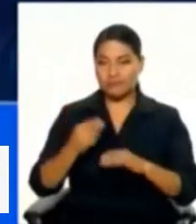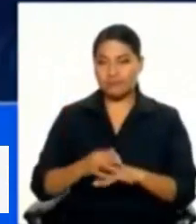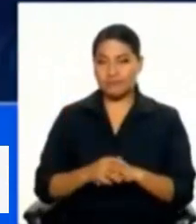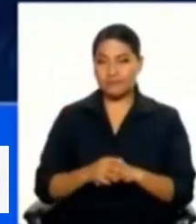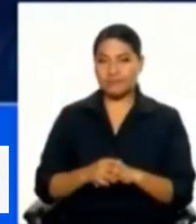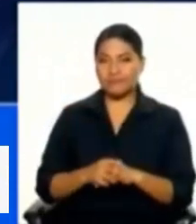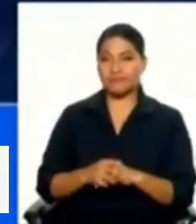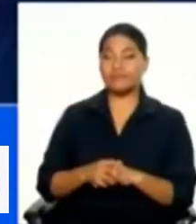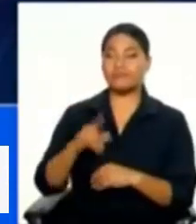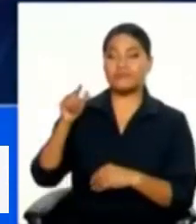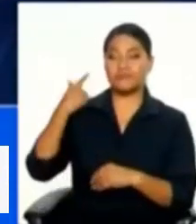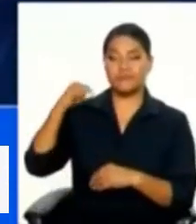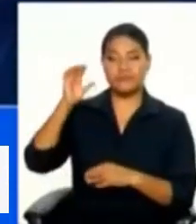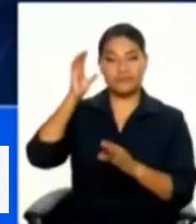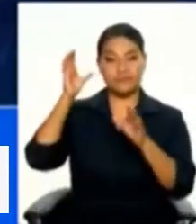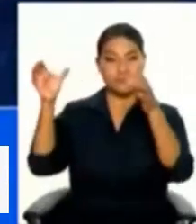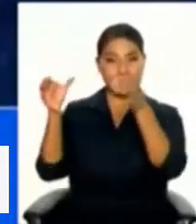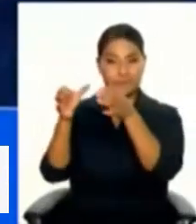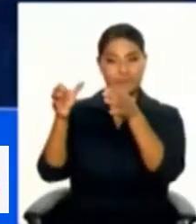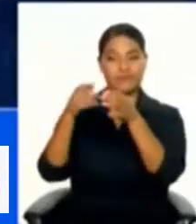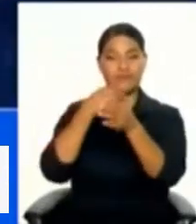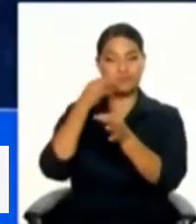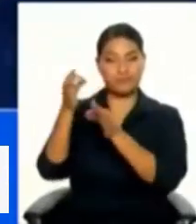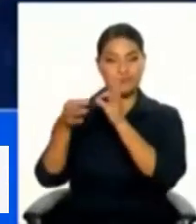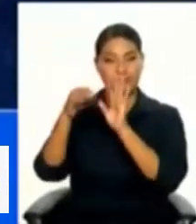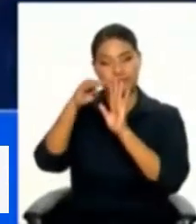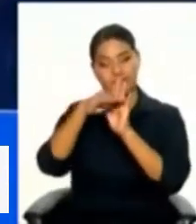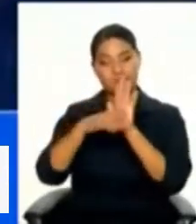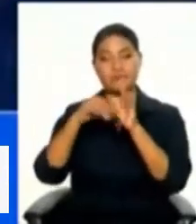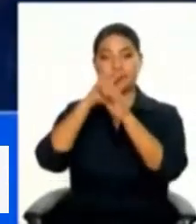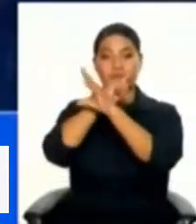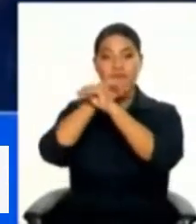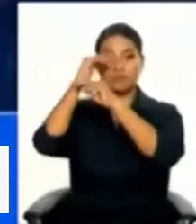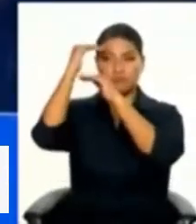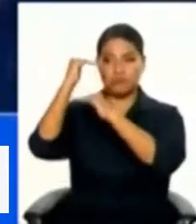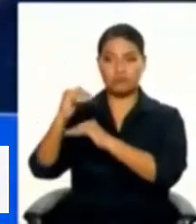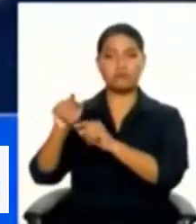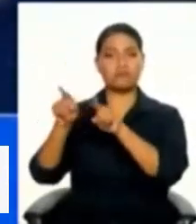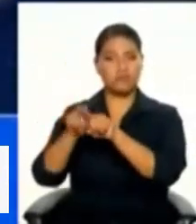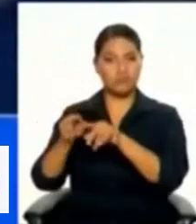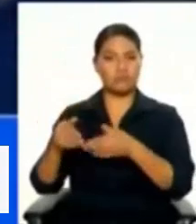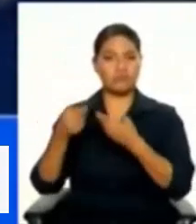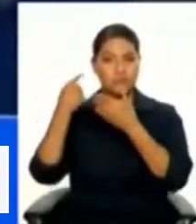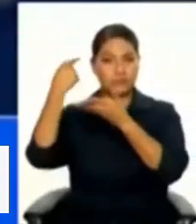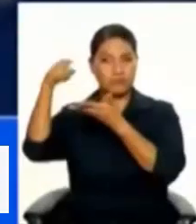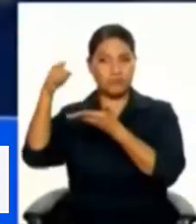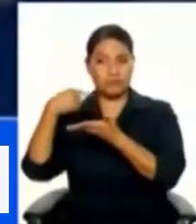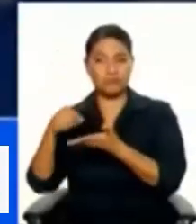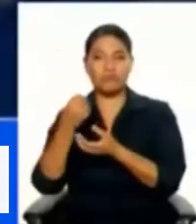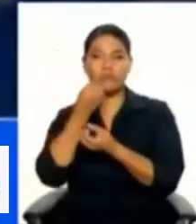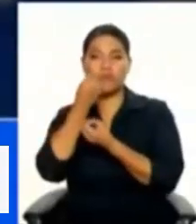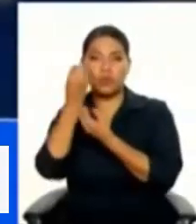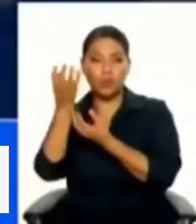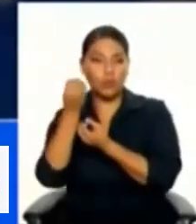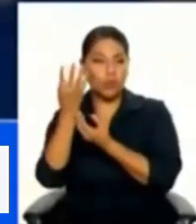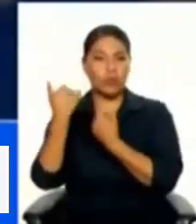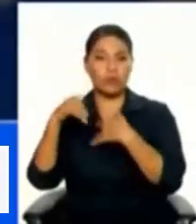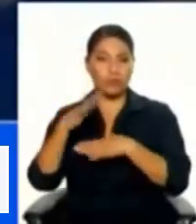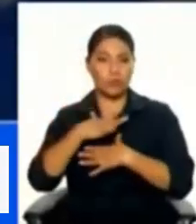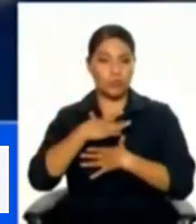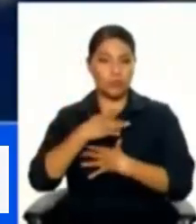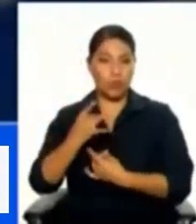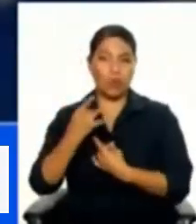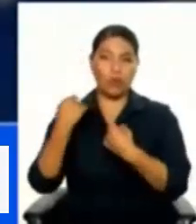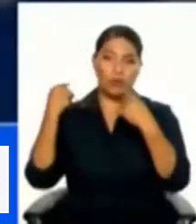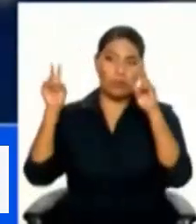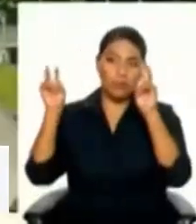el Congreso aclaró que sus canales de difusión físicos y digitales tienen como finalidad comunicar información de interés público respecto a